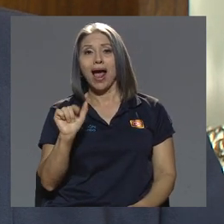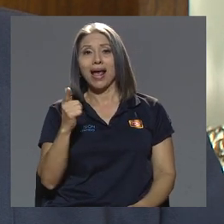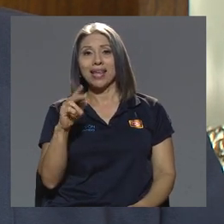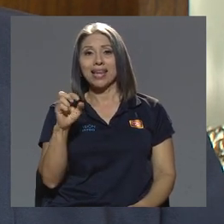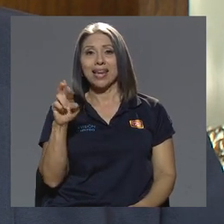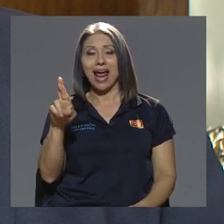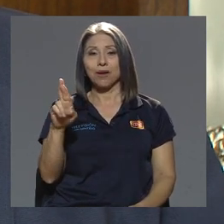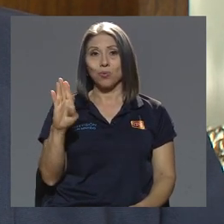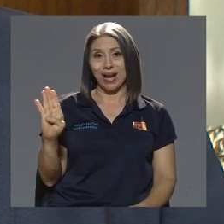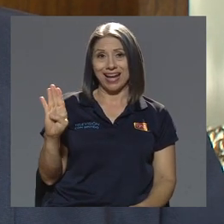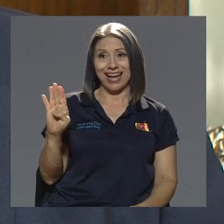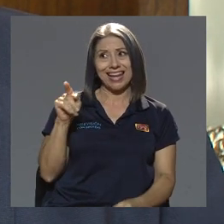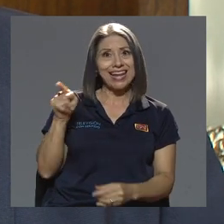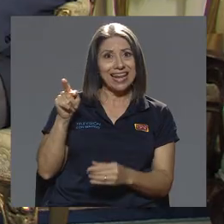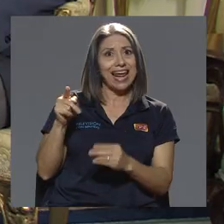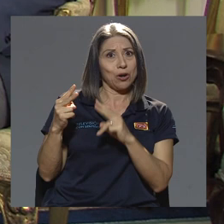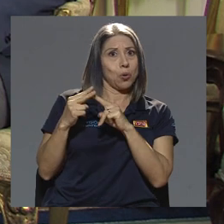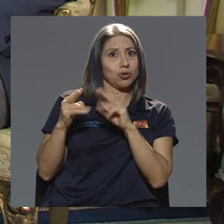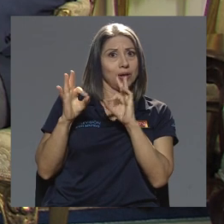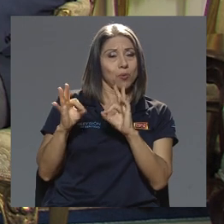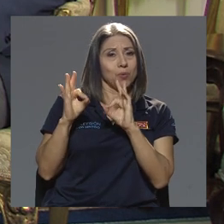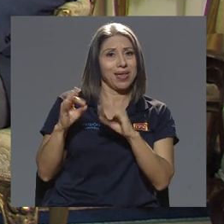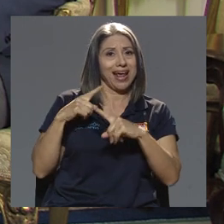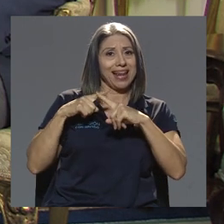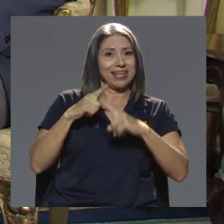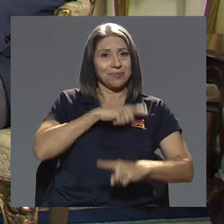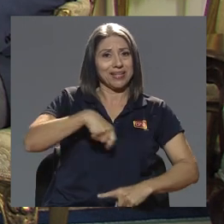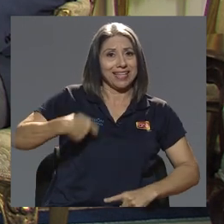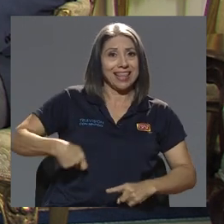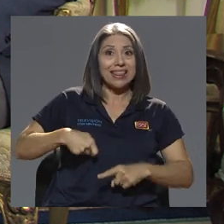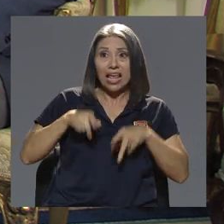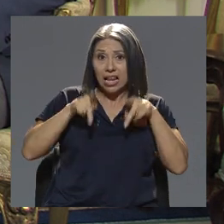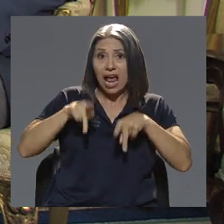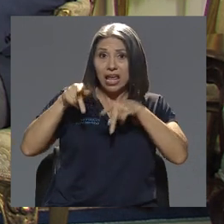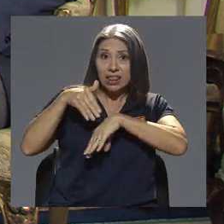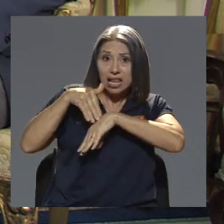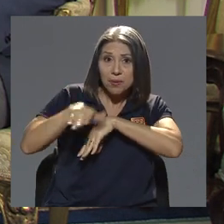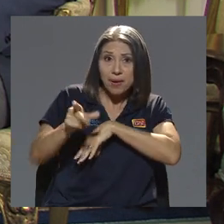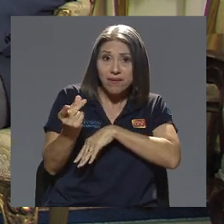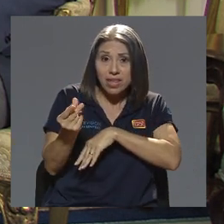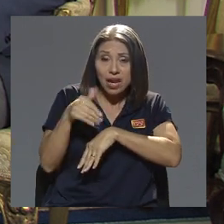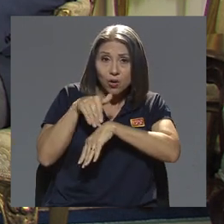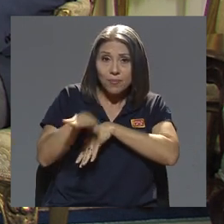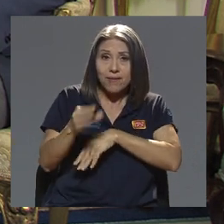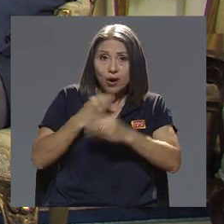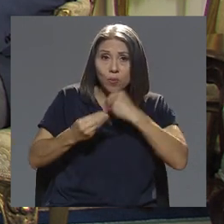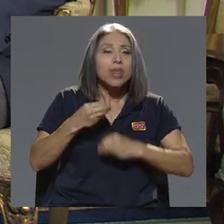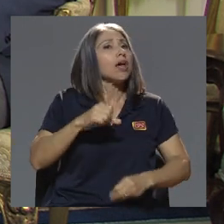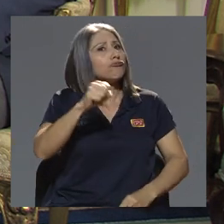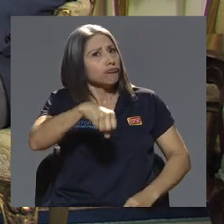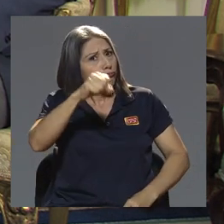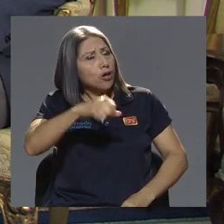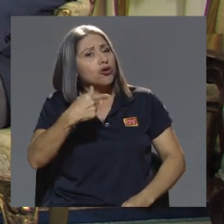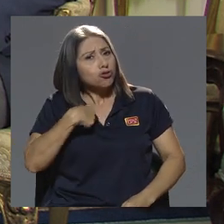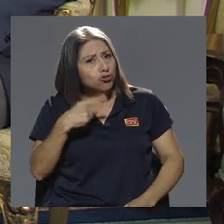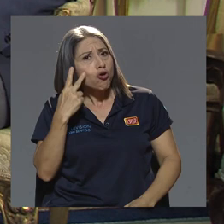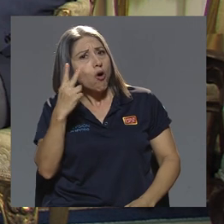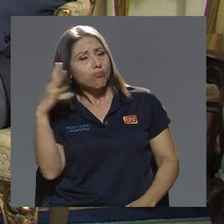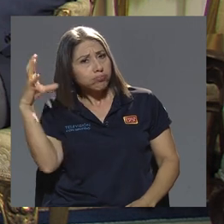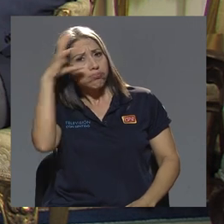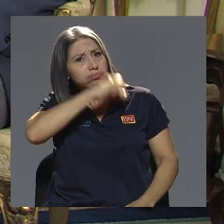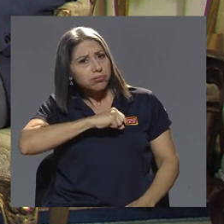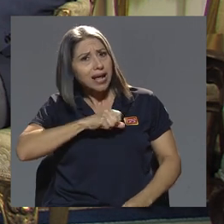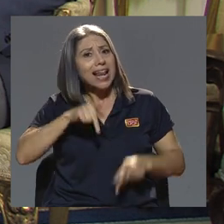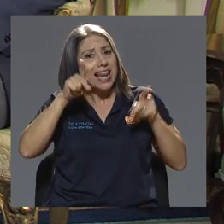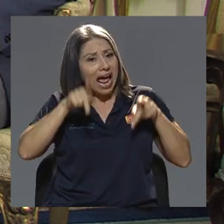entonces expresidente, que la gente le enviaba dinero y comida. La gente le enviaba dinero y comida. Yo presencié eso. Yo presencié cuando llegaba la gente